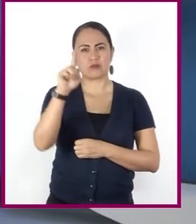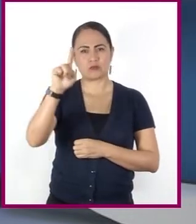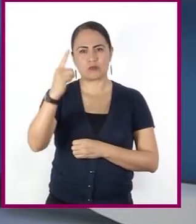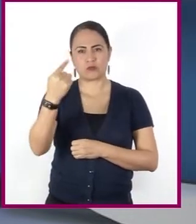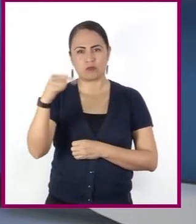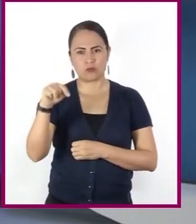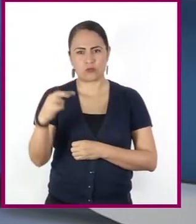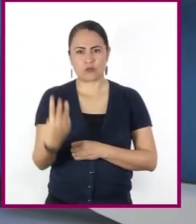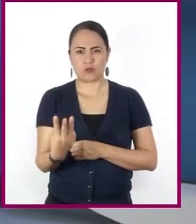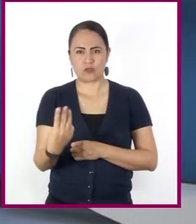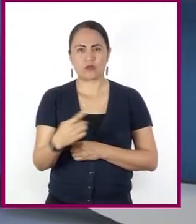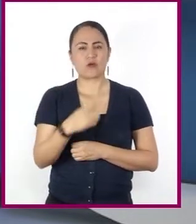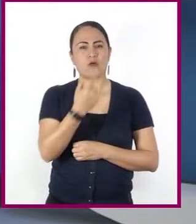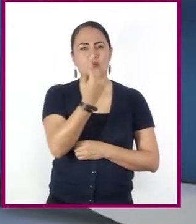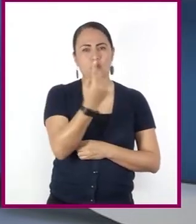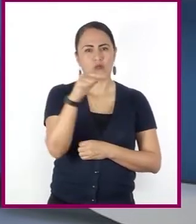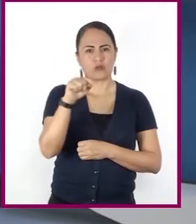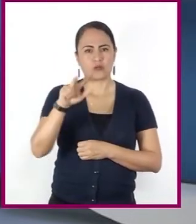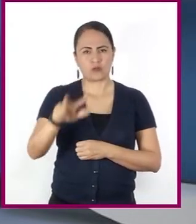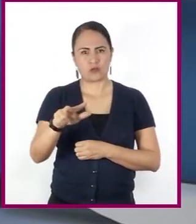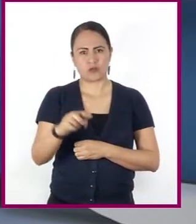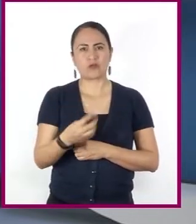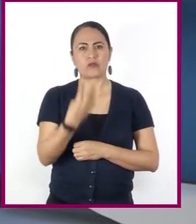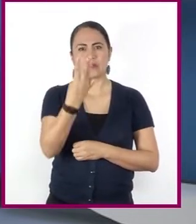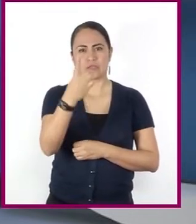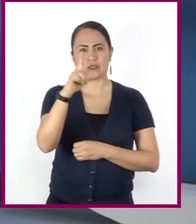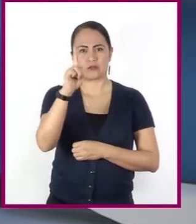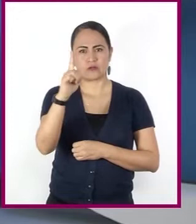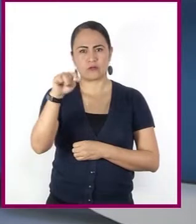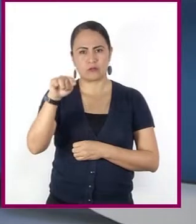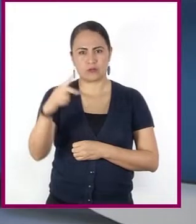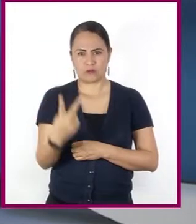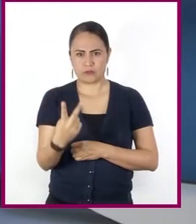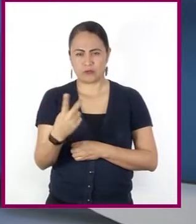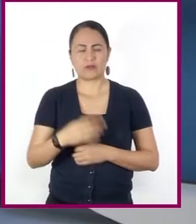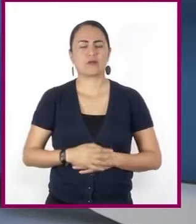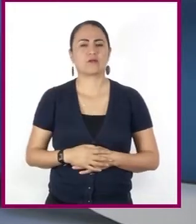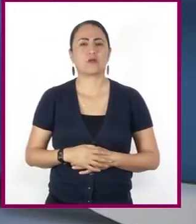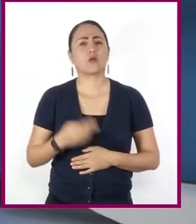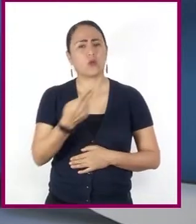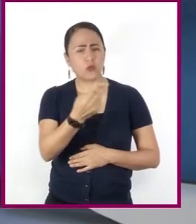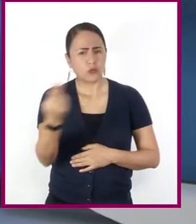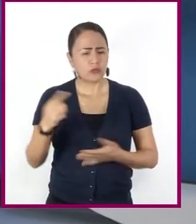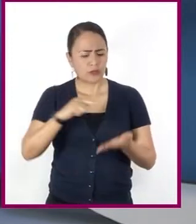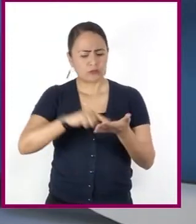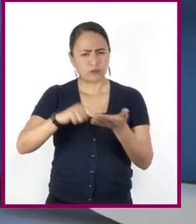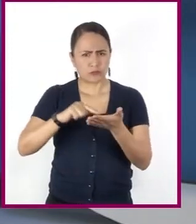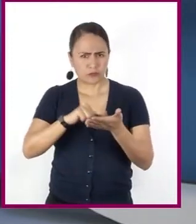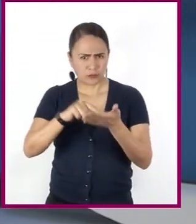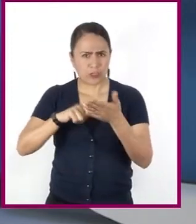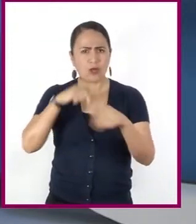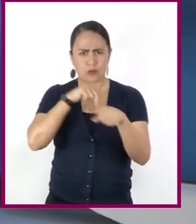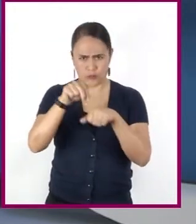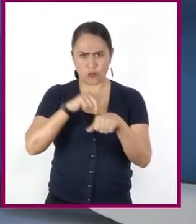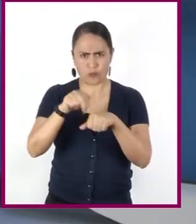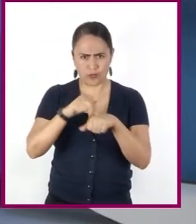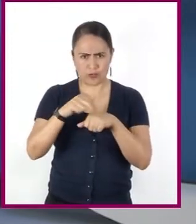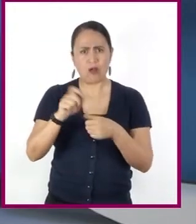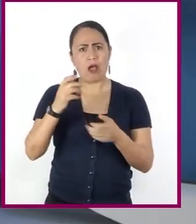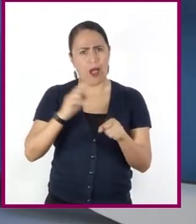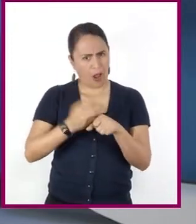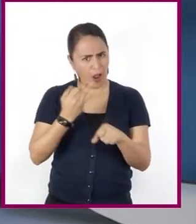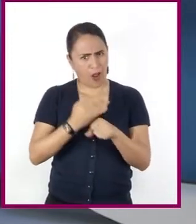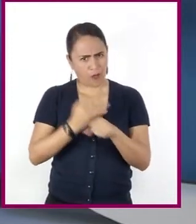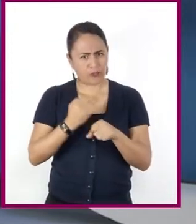3/4, 1/8 y 3,5 pulgadas. Si tienen una calculadora, este es el momento de